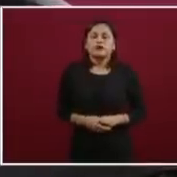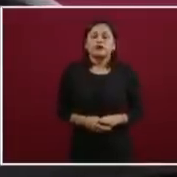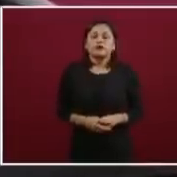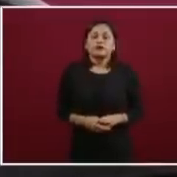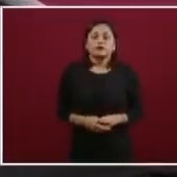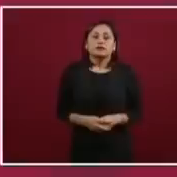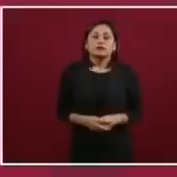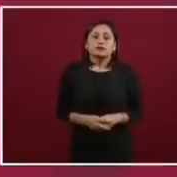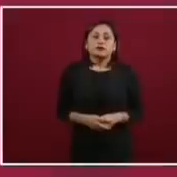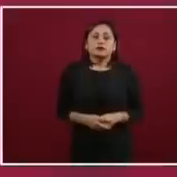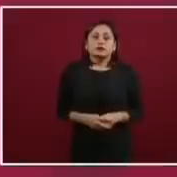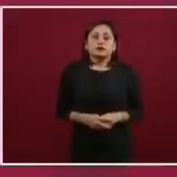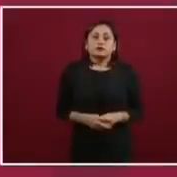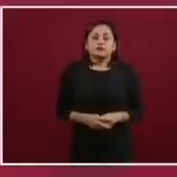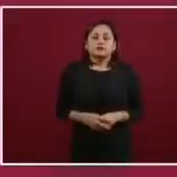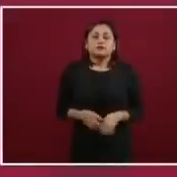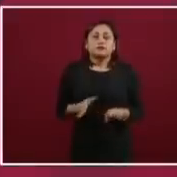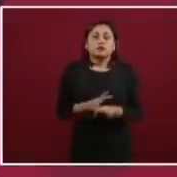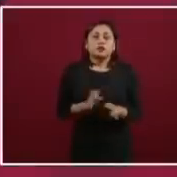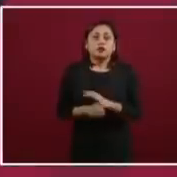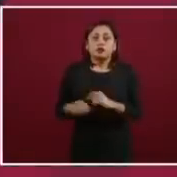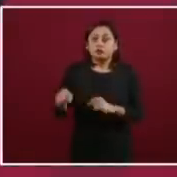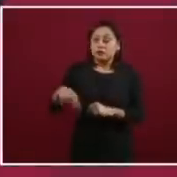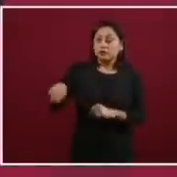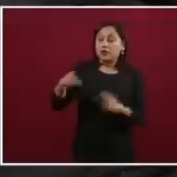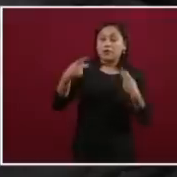a los delincuentes no